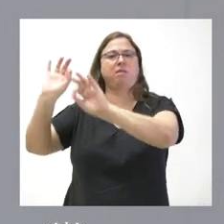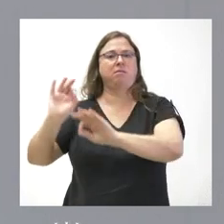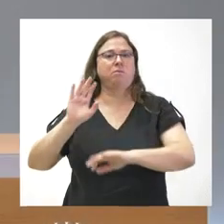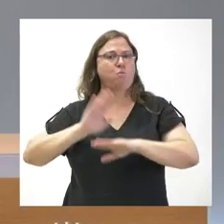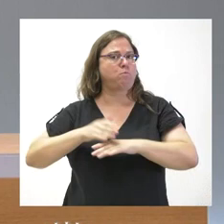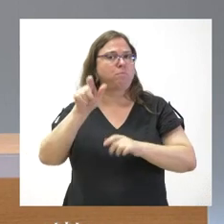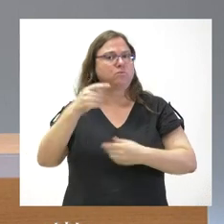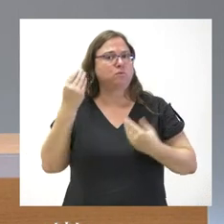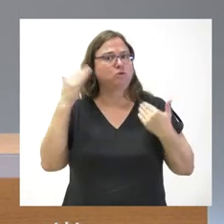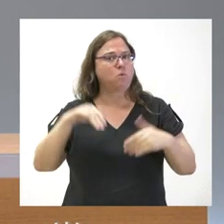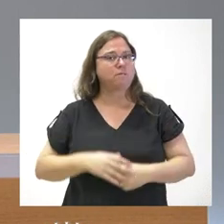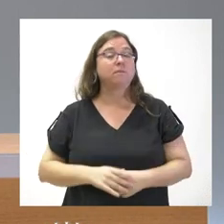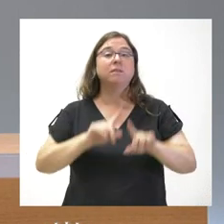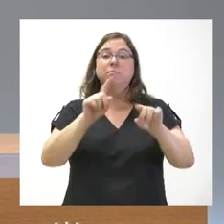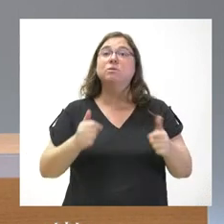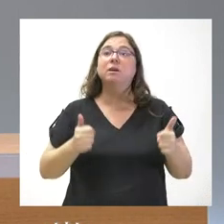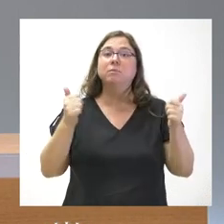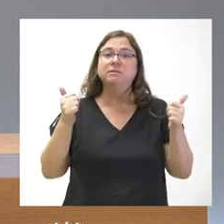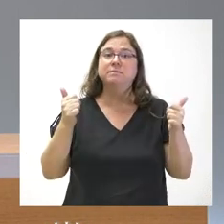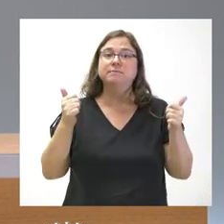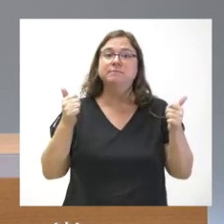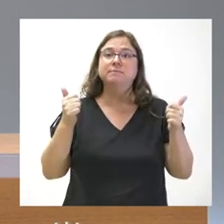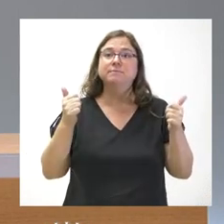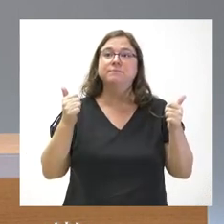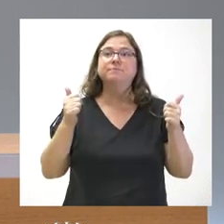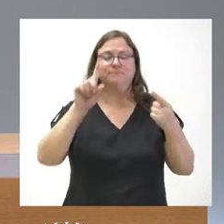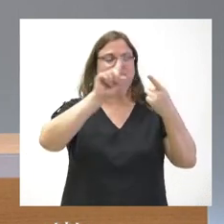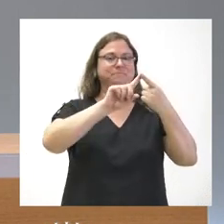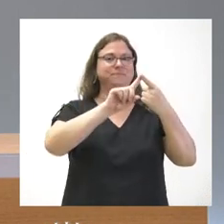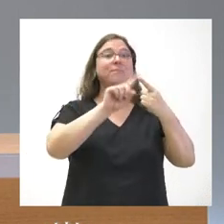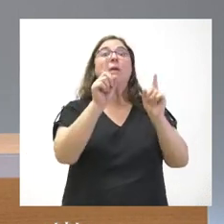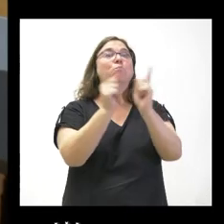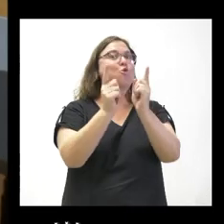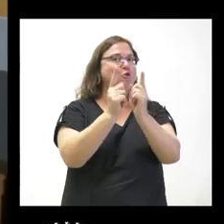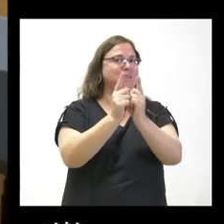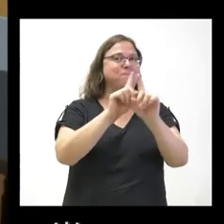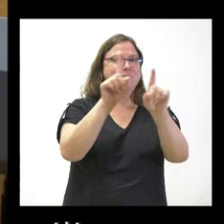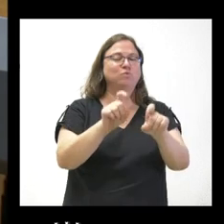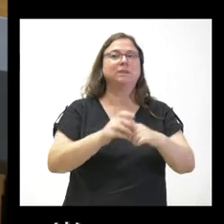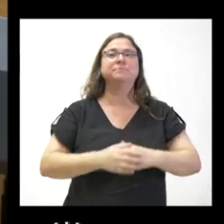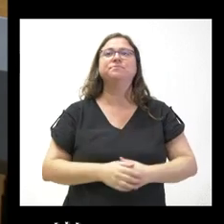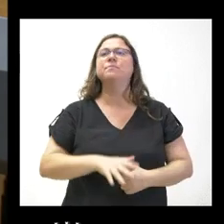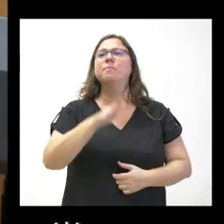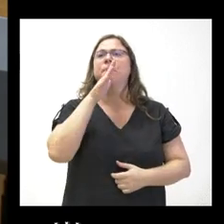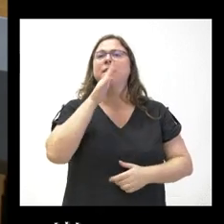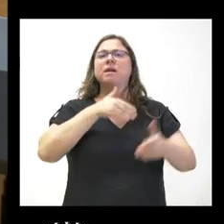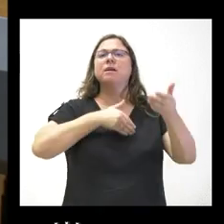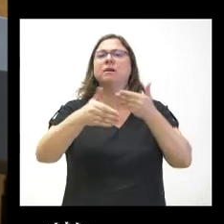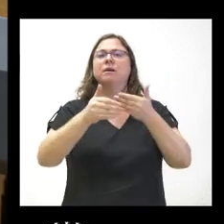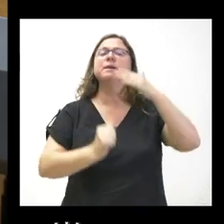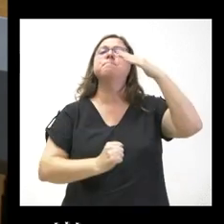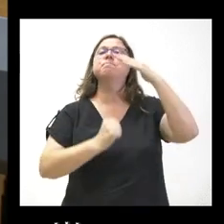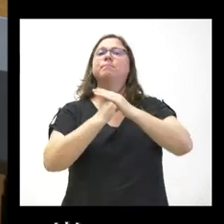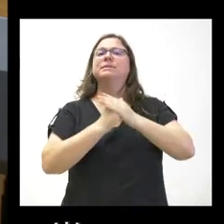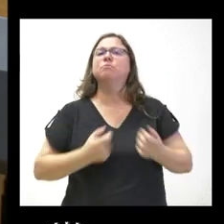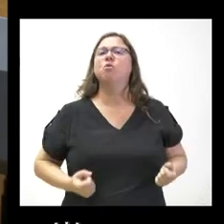separatista más preguntas eh F Sí una muy breve y es e Cuándo tienen previsto aprobar el techo de gasto que